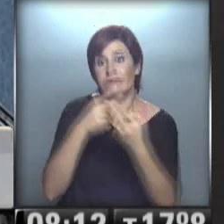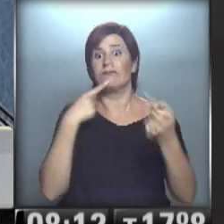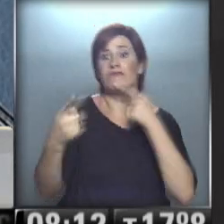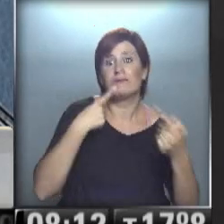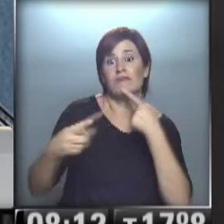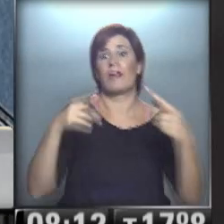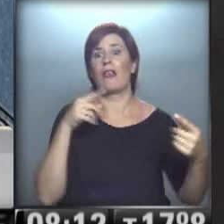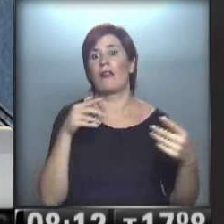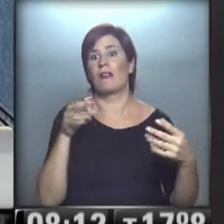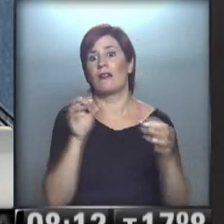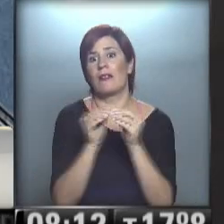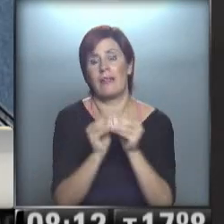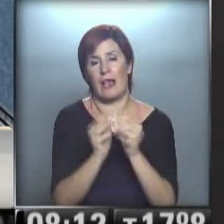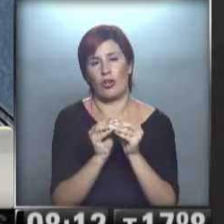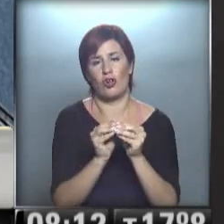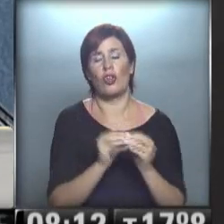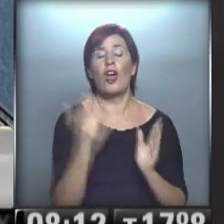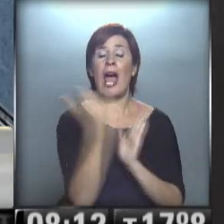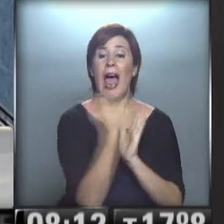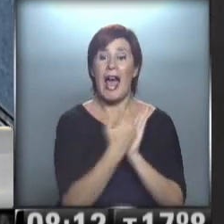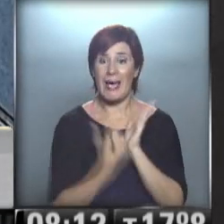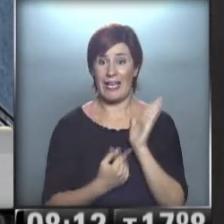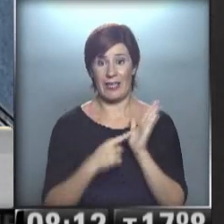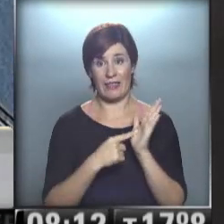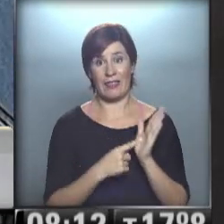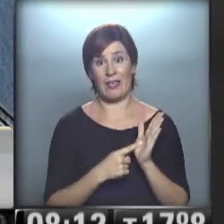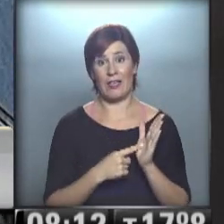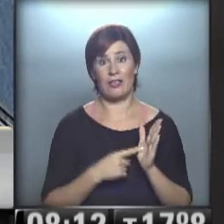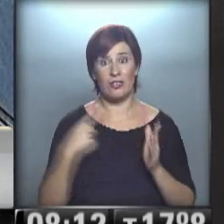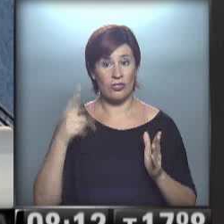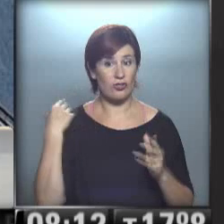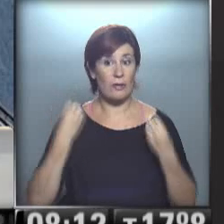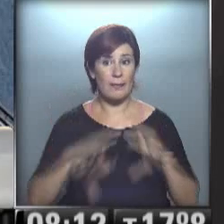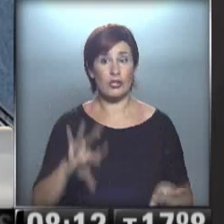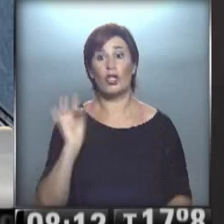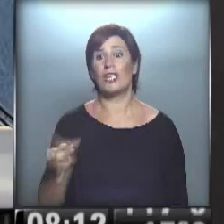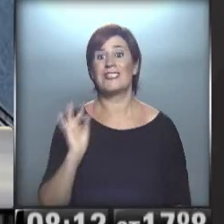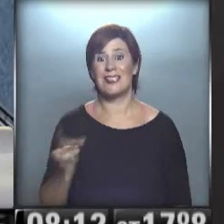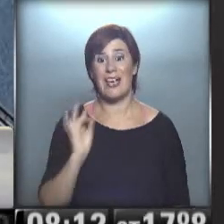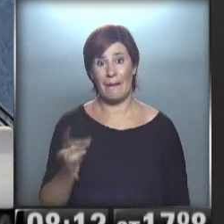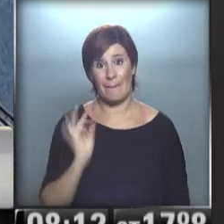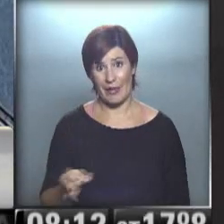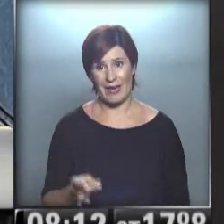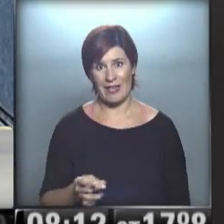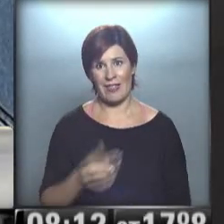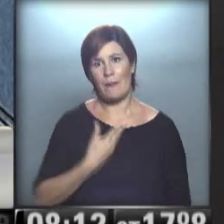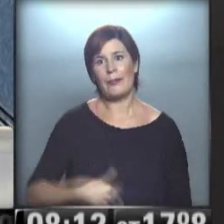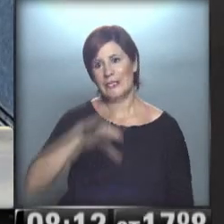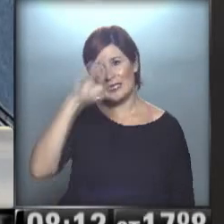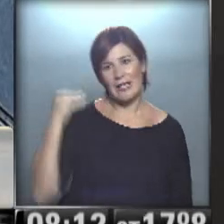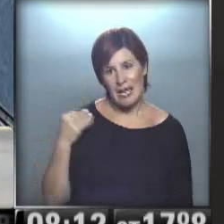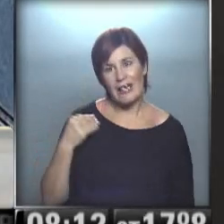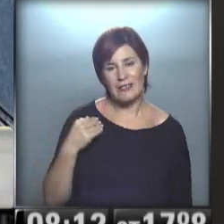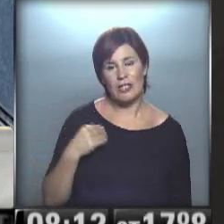que la instrumentación de la agenda bilateral que hemos iniciado en el mes de diciembre por instrucción expresa de la Presidenta de la Nación,